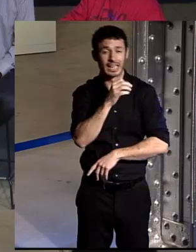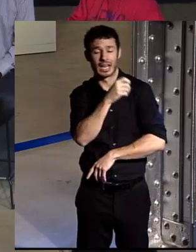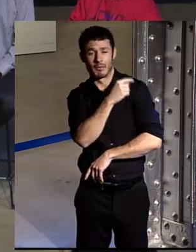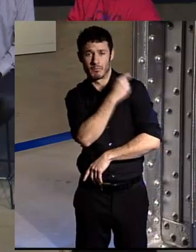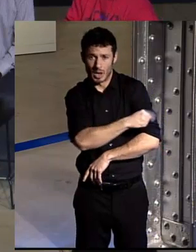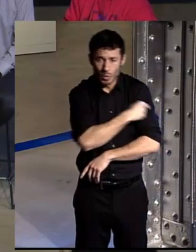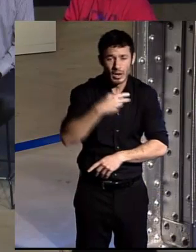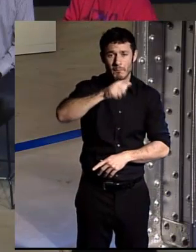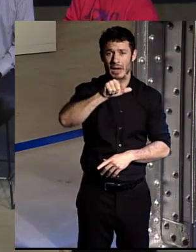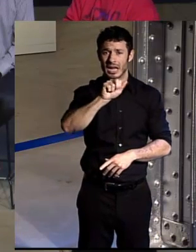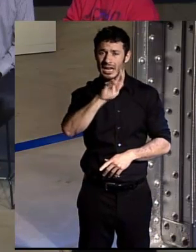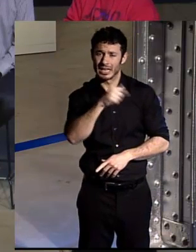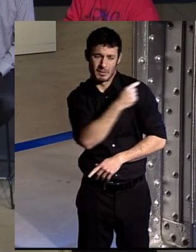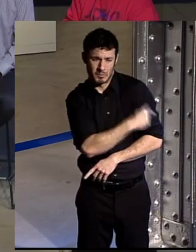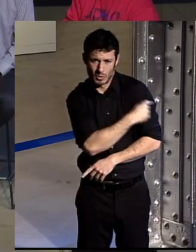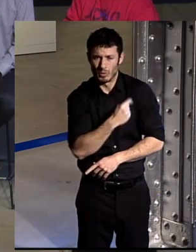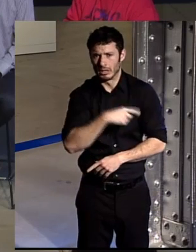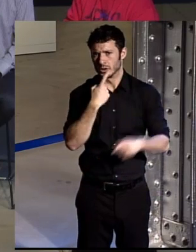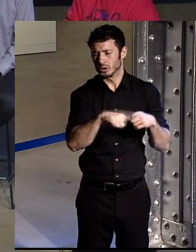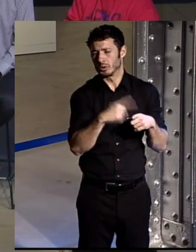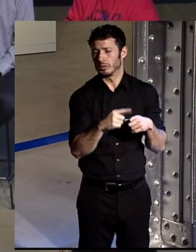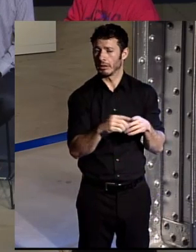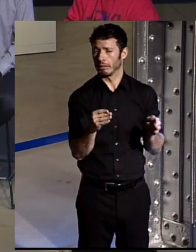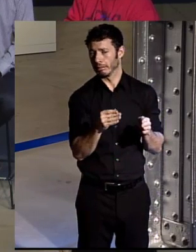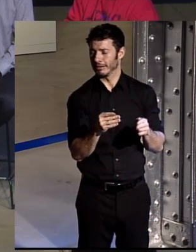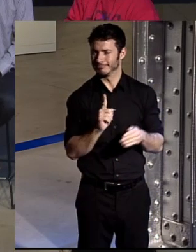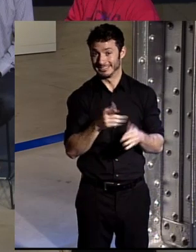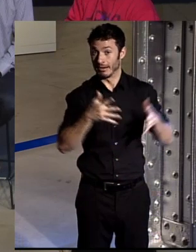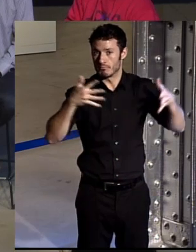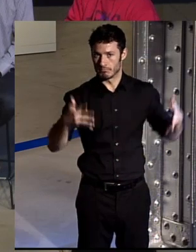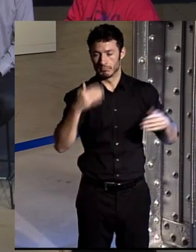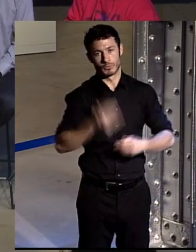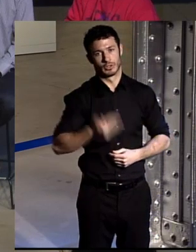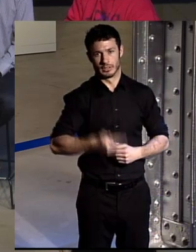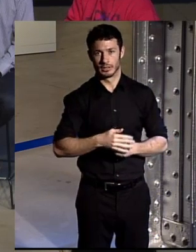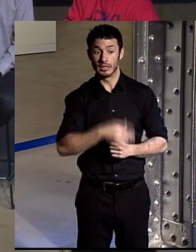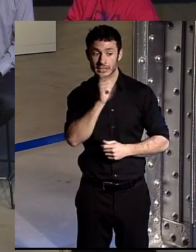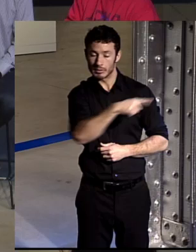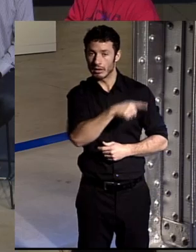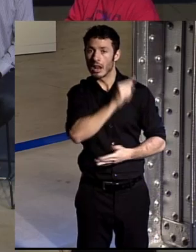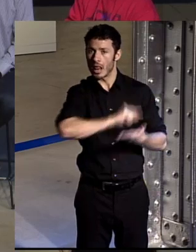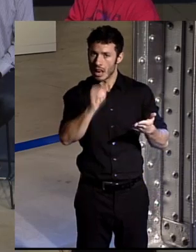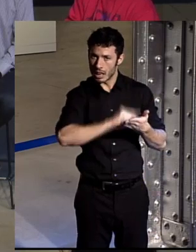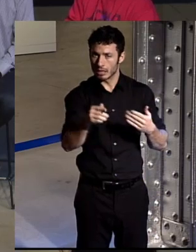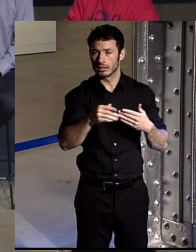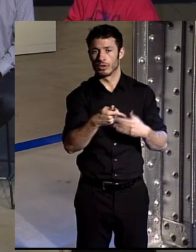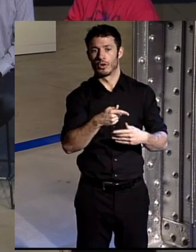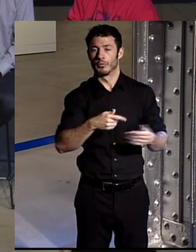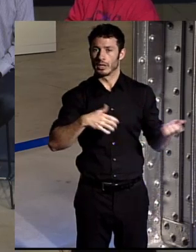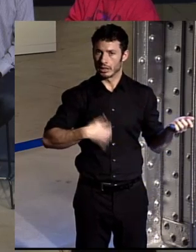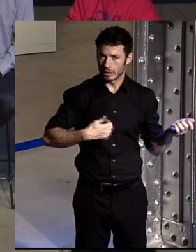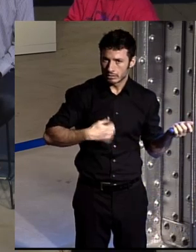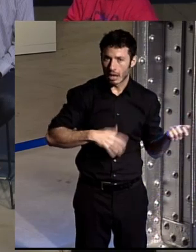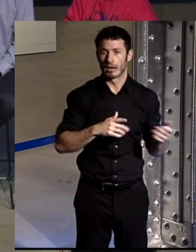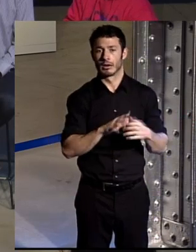la malaria y todas estas cosas, y cosas pequeñas, ¿no? Y además en sus ratos libres es escritor, toca la guitarra, tiene un